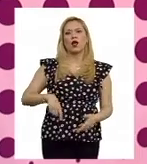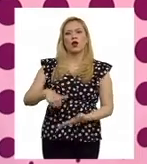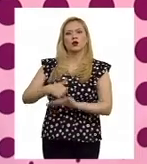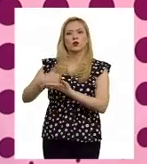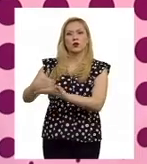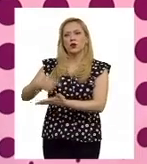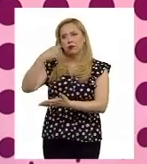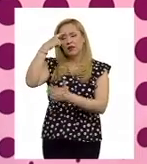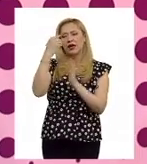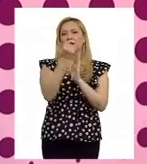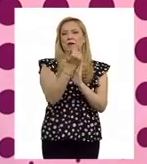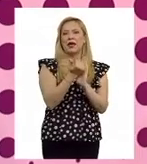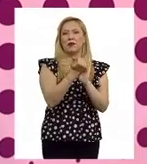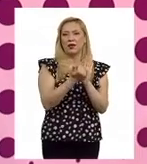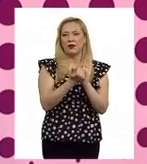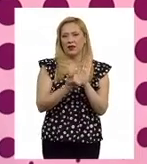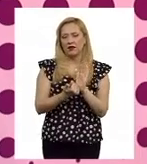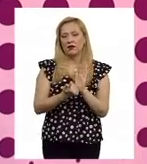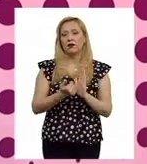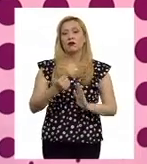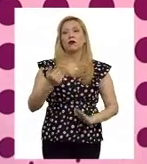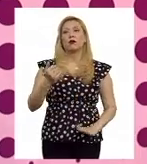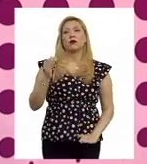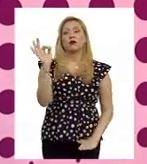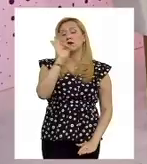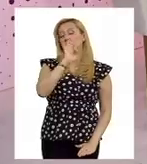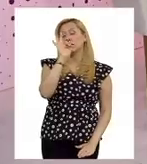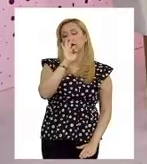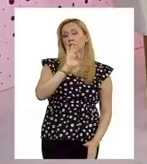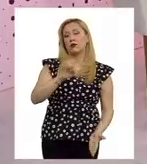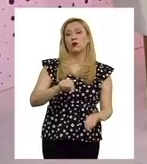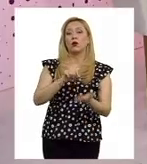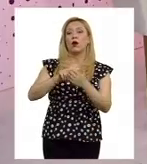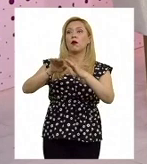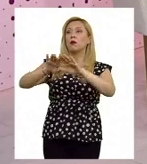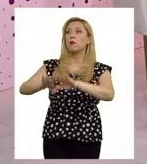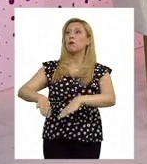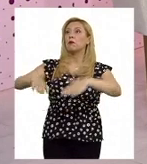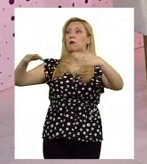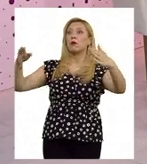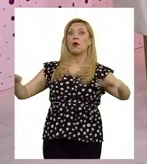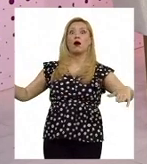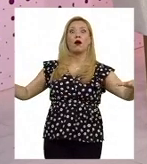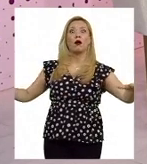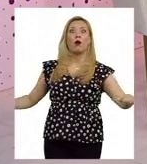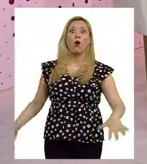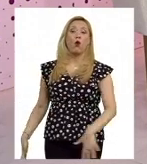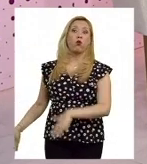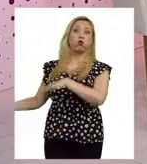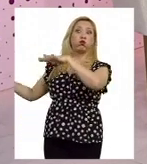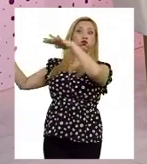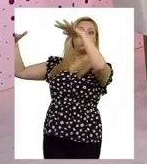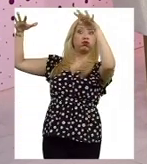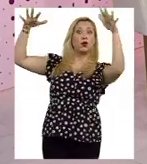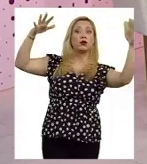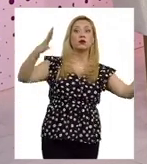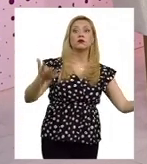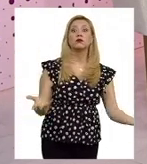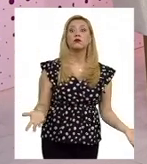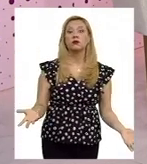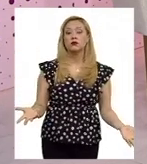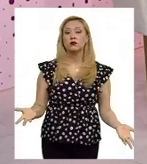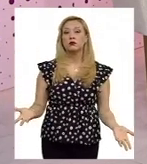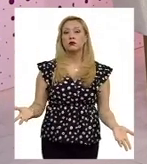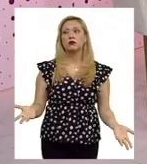de adaptación. ¿Qué va a pasar si las zonas costeras, si las ciudades costeras se inundan? Hay que, digamos,